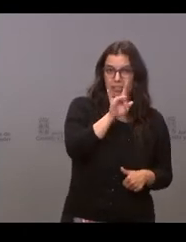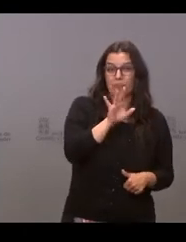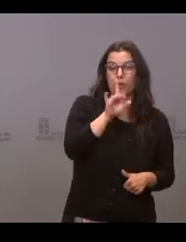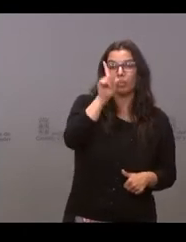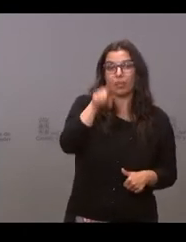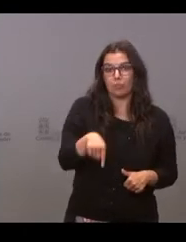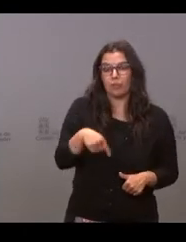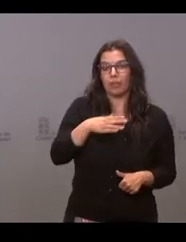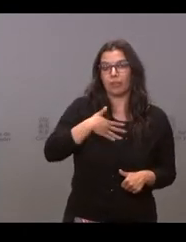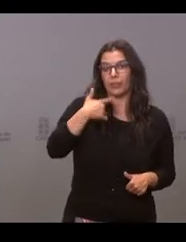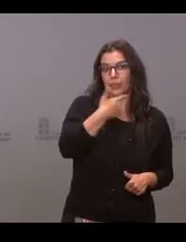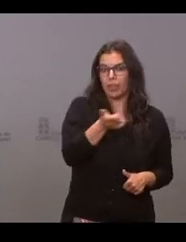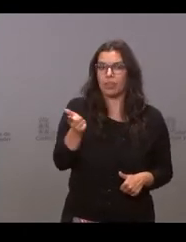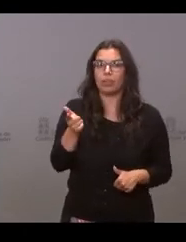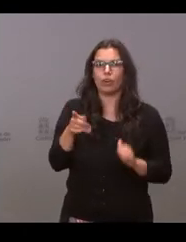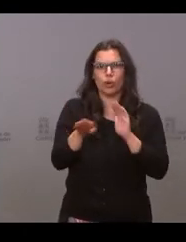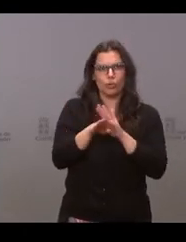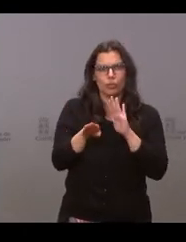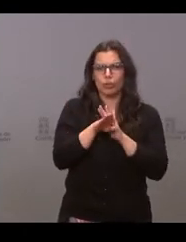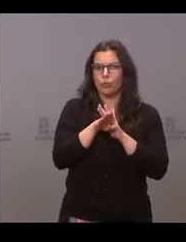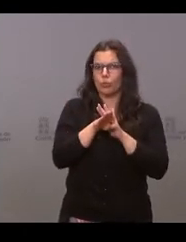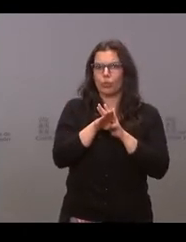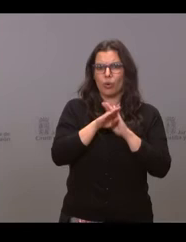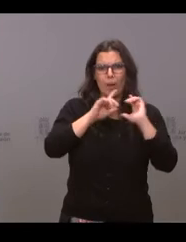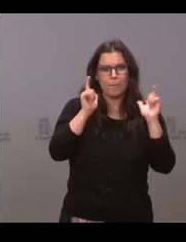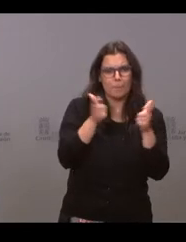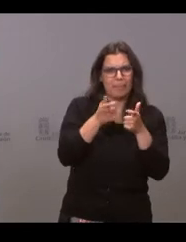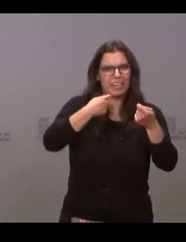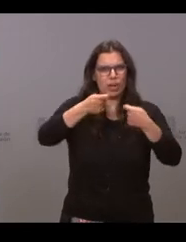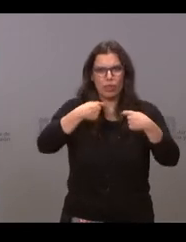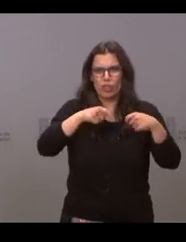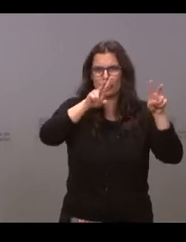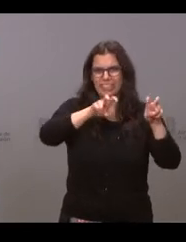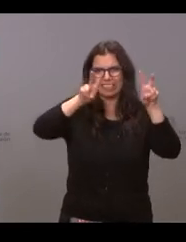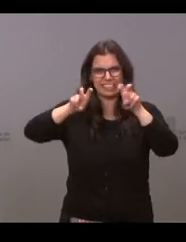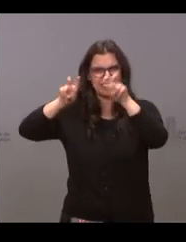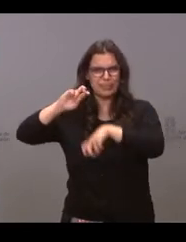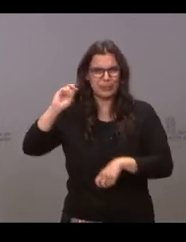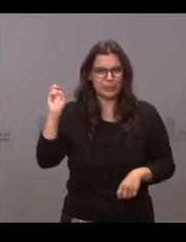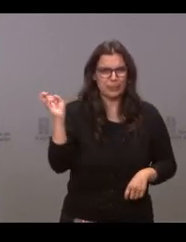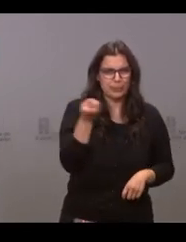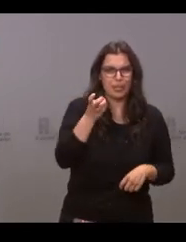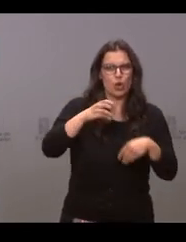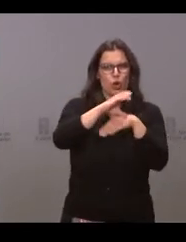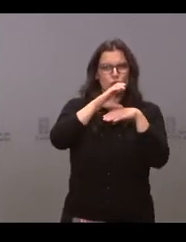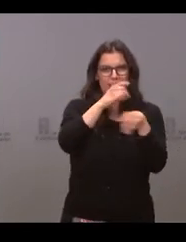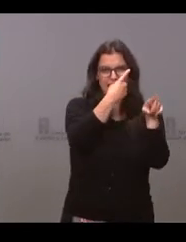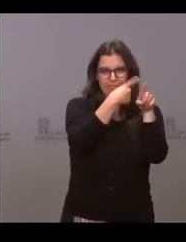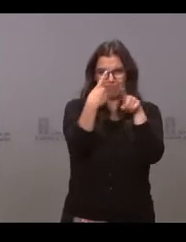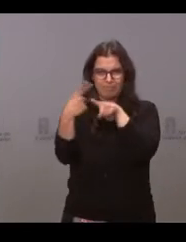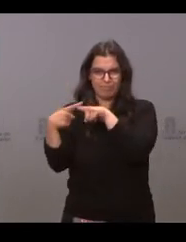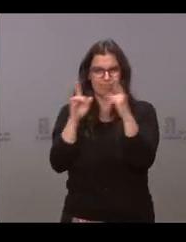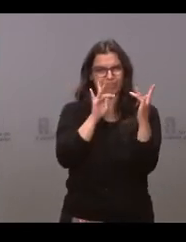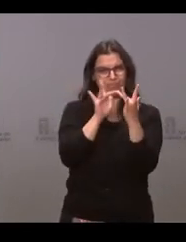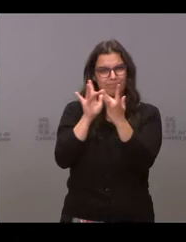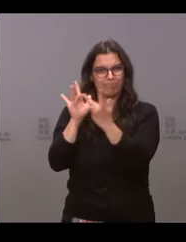siguen abiertas cantidad de mesas de negociación con las distintas consejerías de la junta de castilla y león